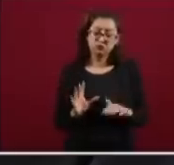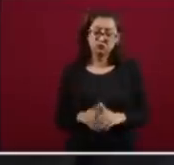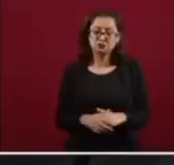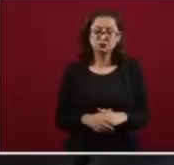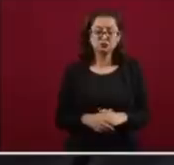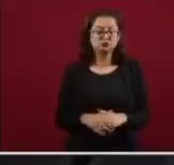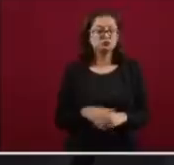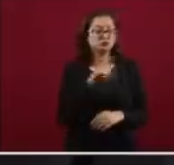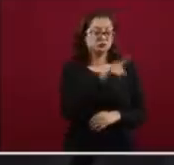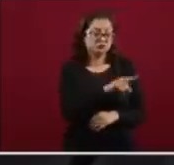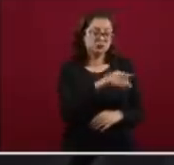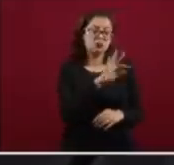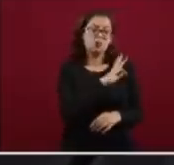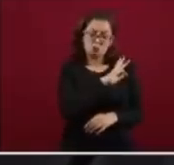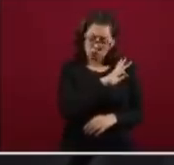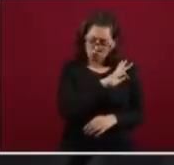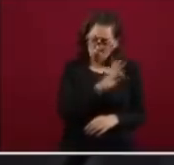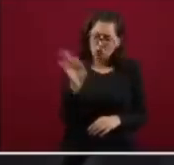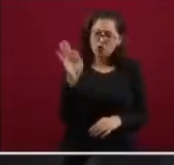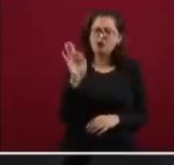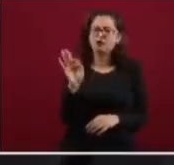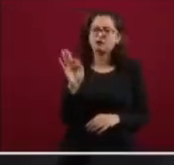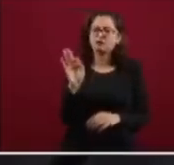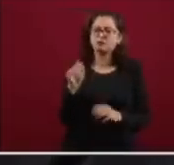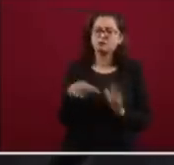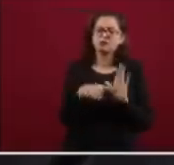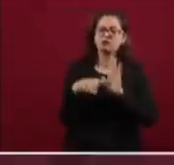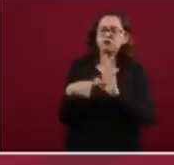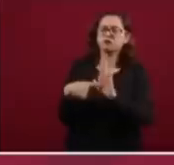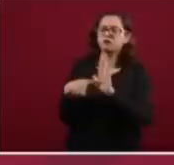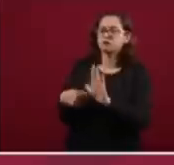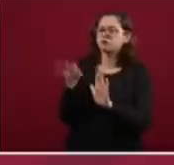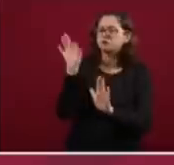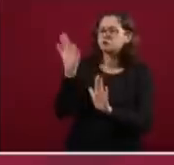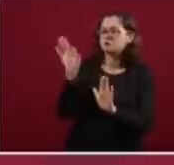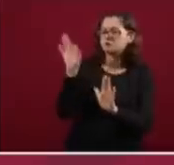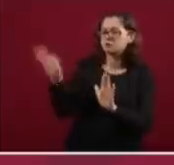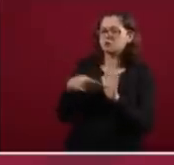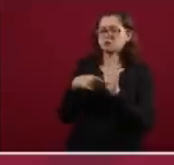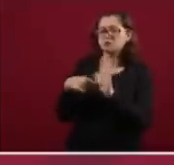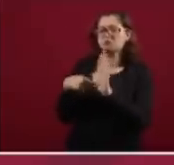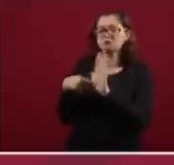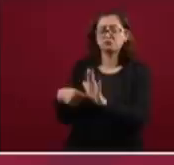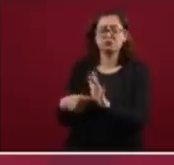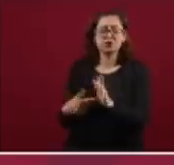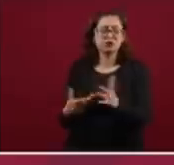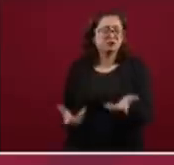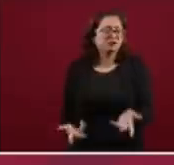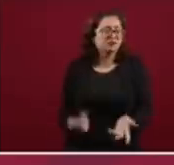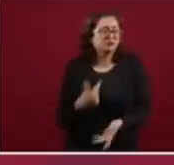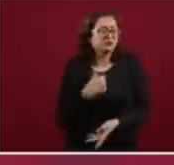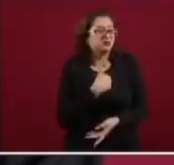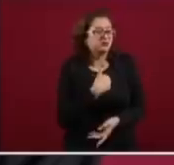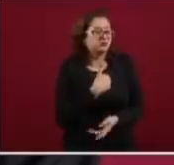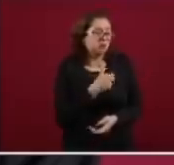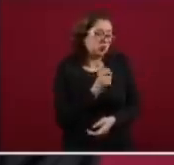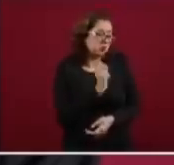hace de eso aceptando sin conceder porque no tengo elementos